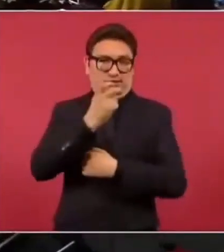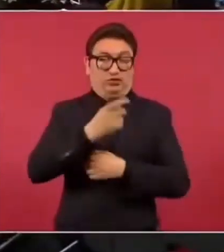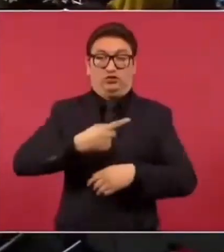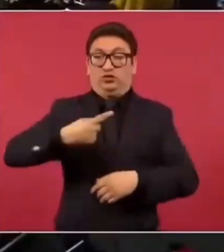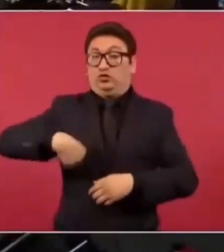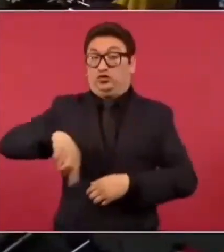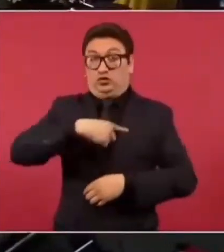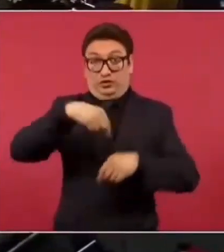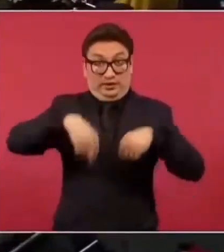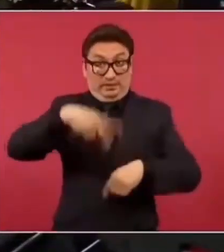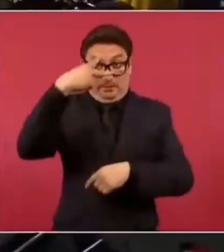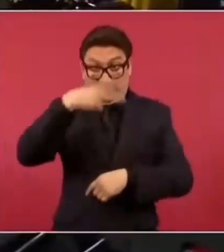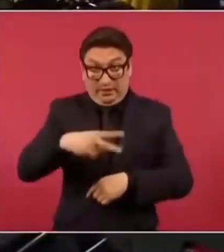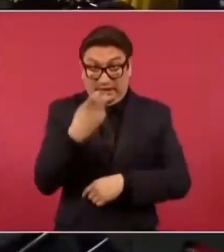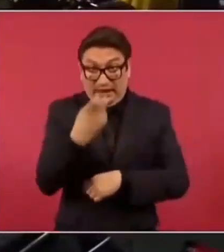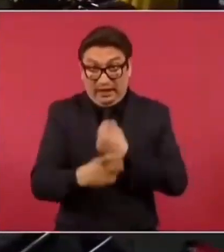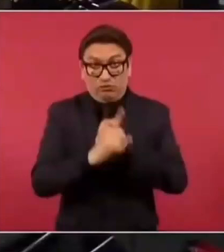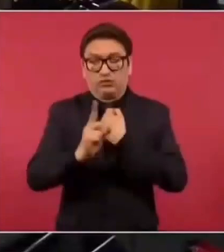ese problema.